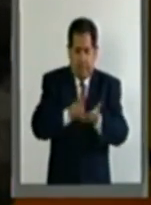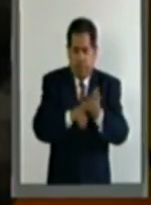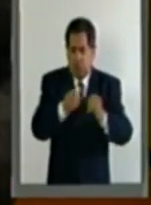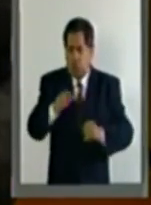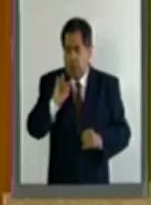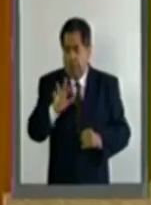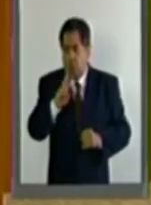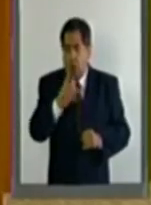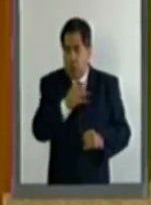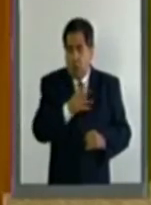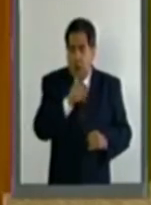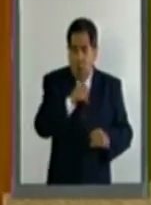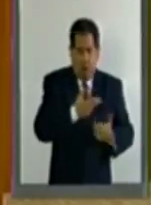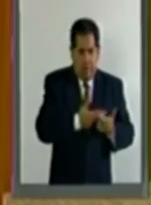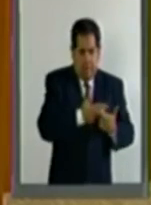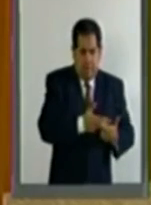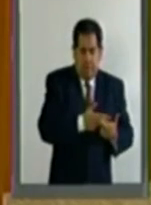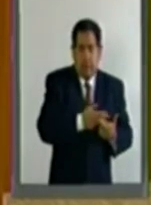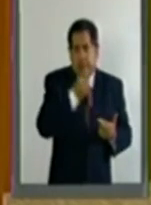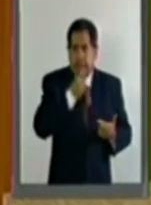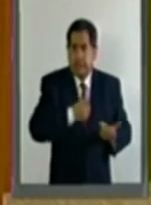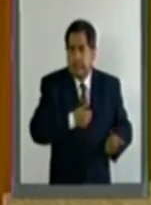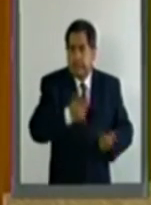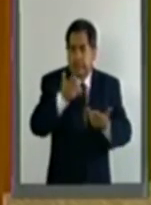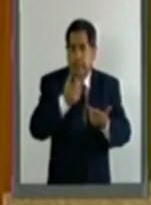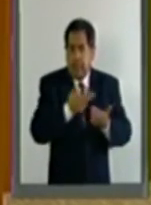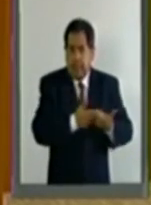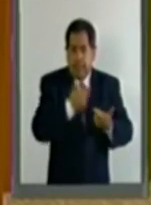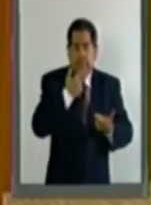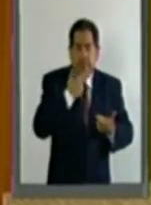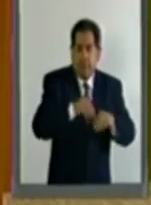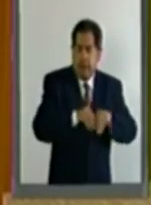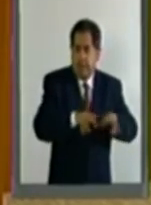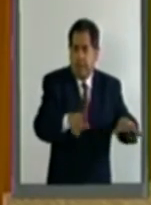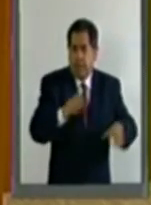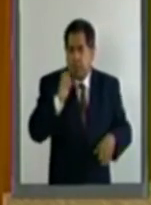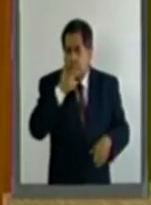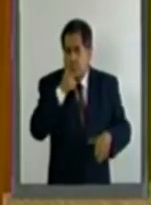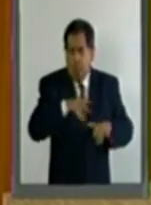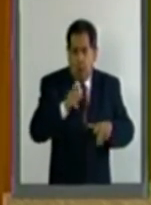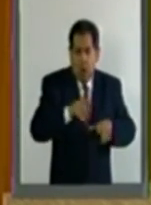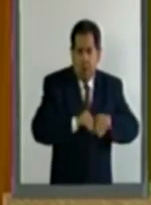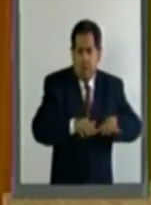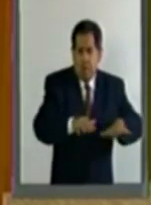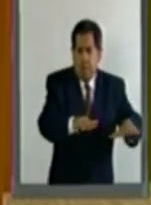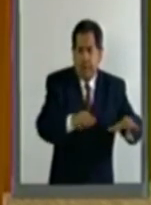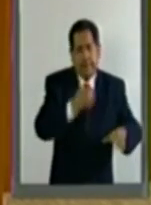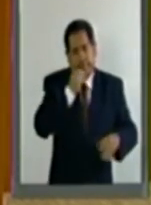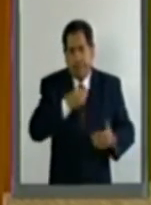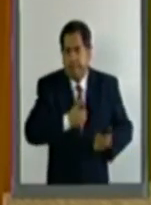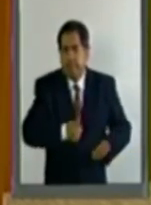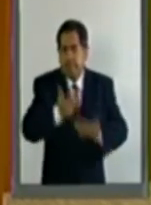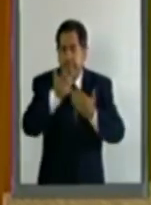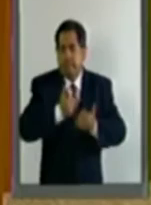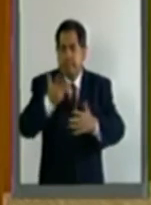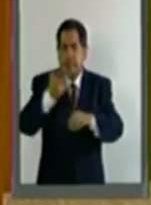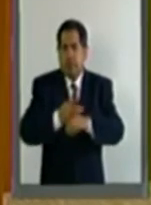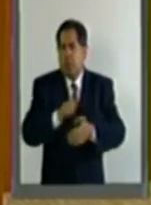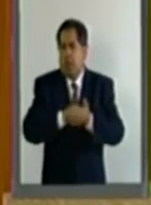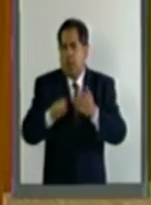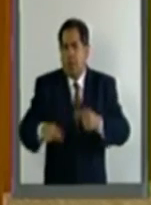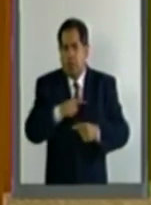1944 y que se hicieron para la irrigación de tierras del estado de Chihuahua. Es el caso de las